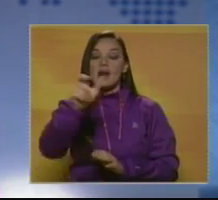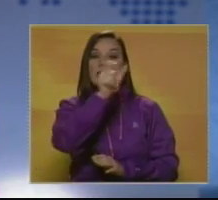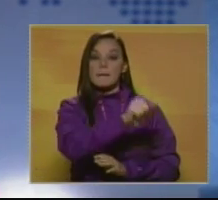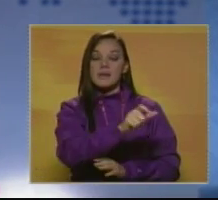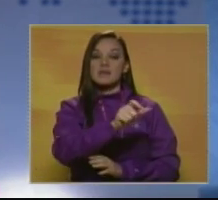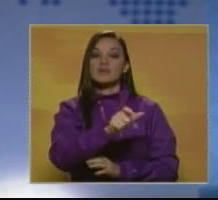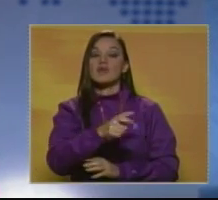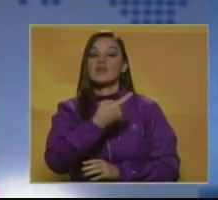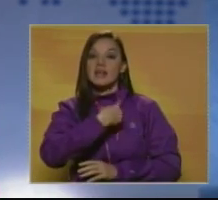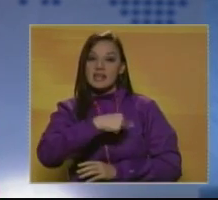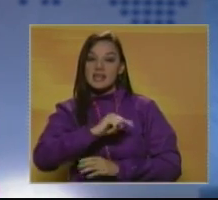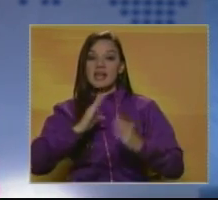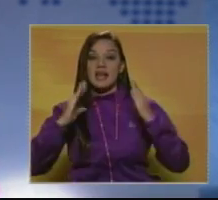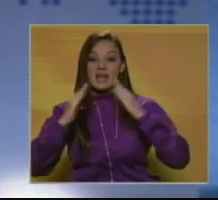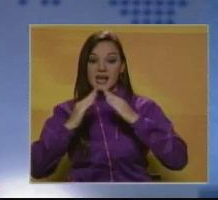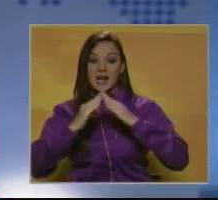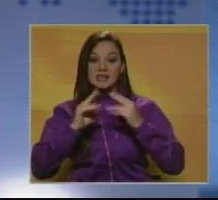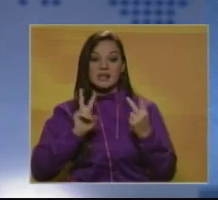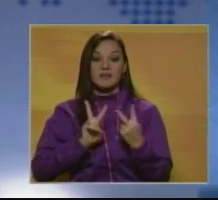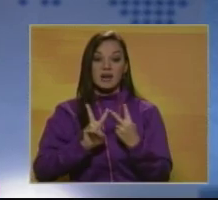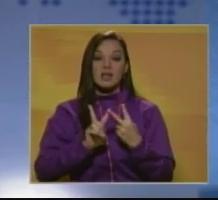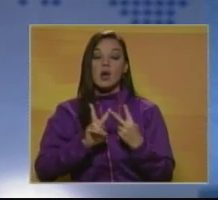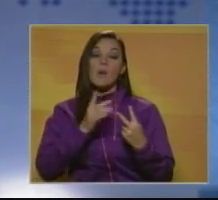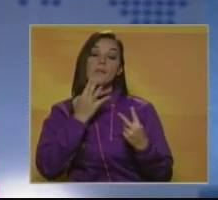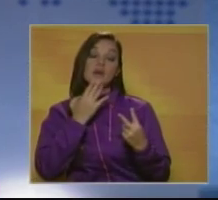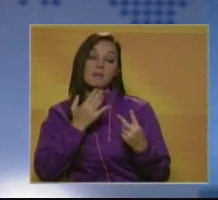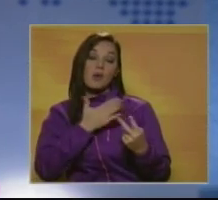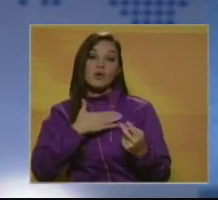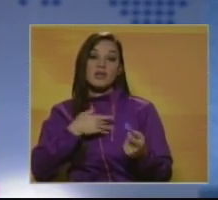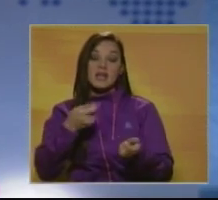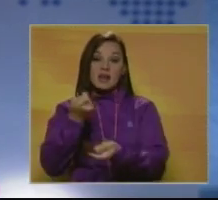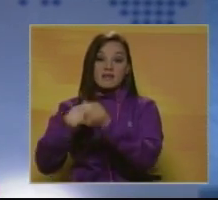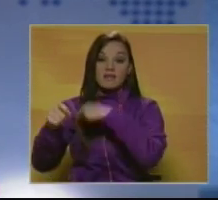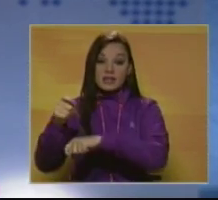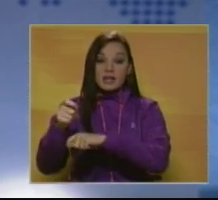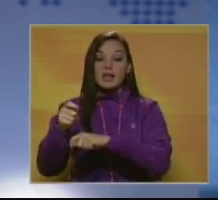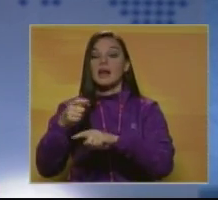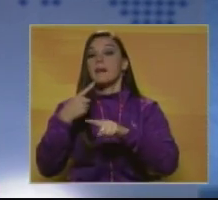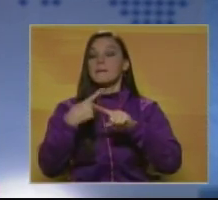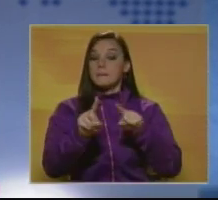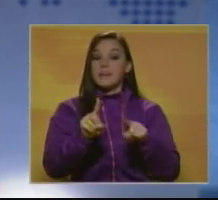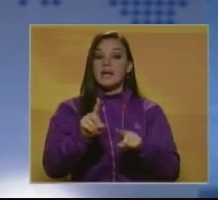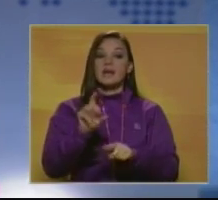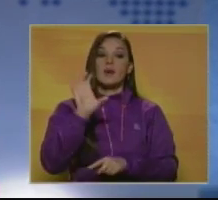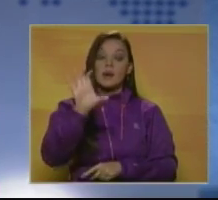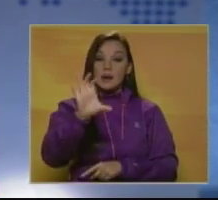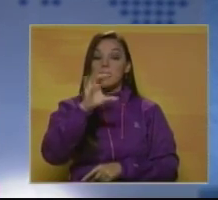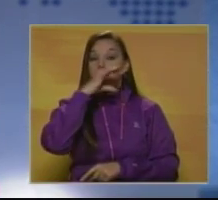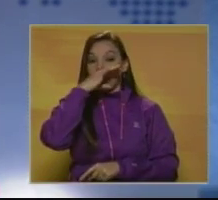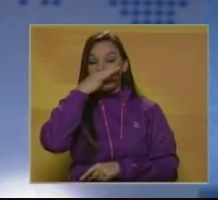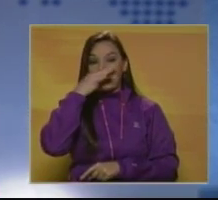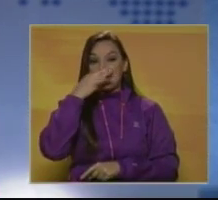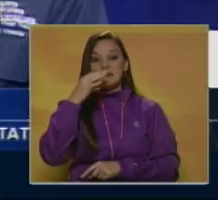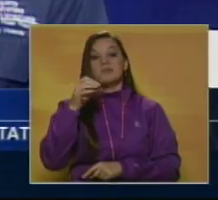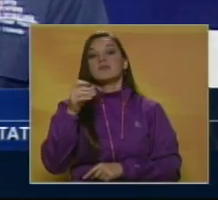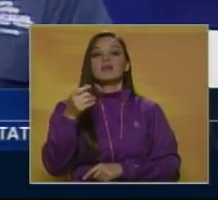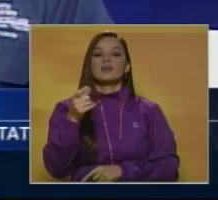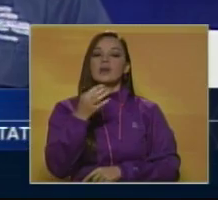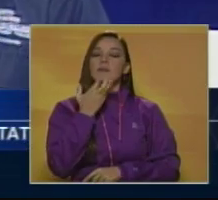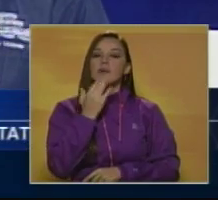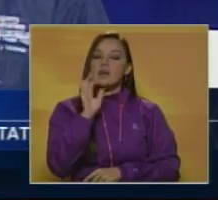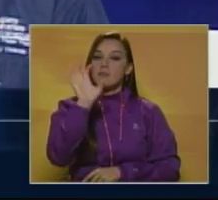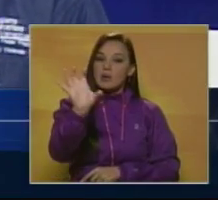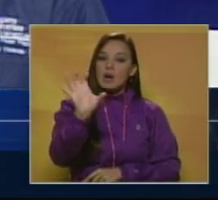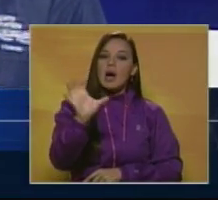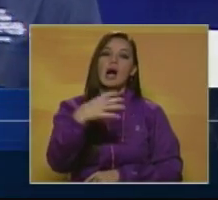Gran Misión Vivienda Venezuela quieran vender su propiedad, el Estado garantizará que el precio sea accesible para el comprador.